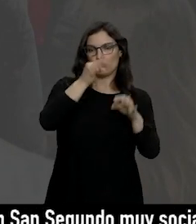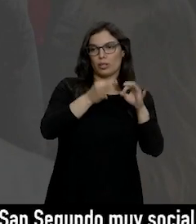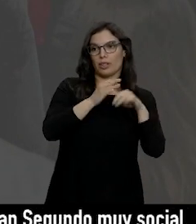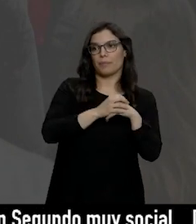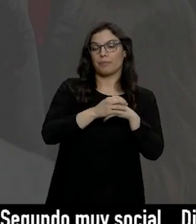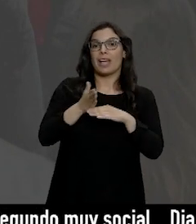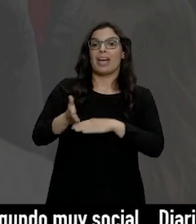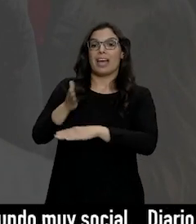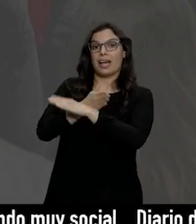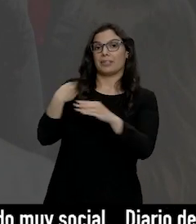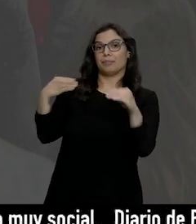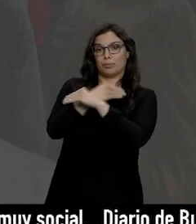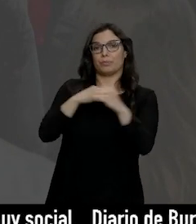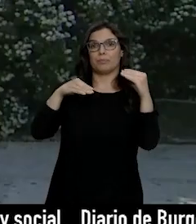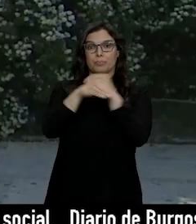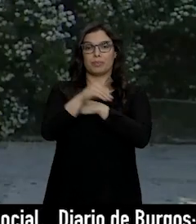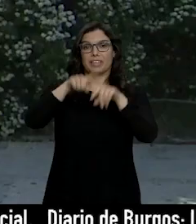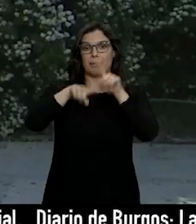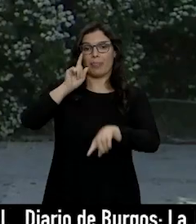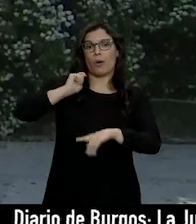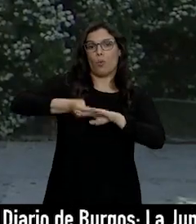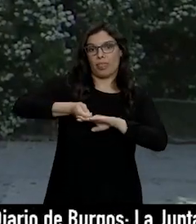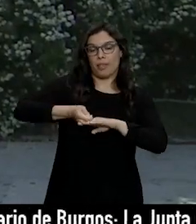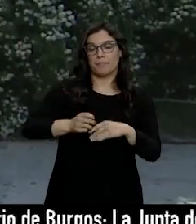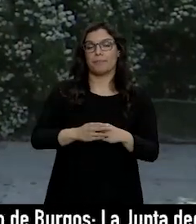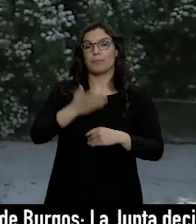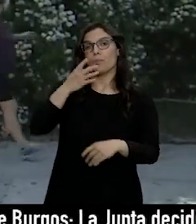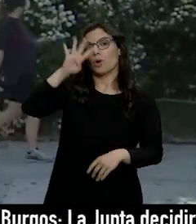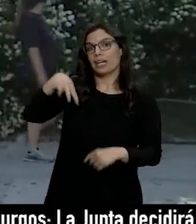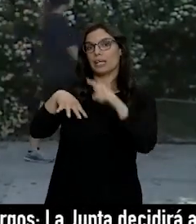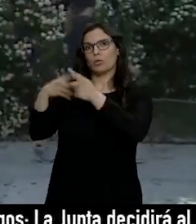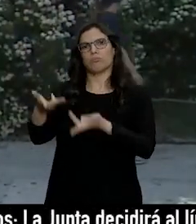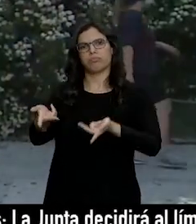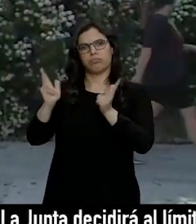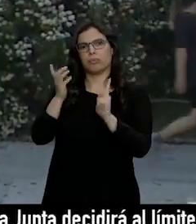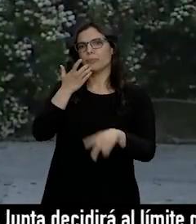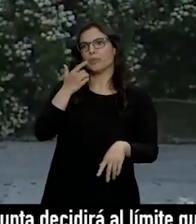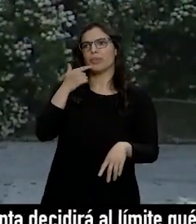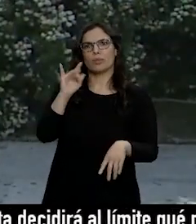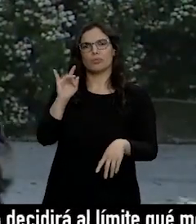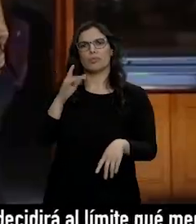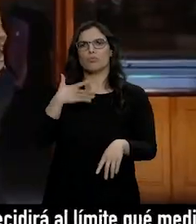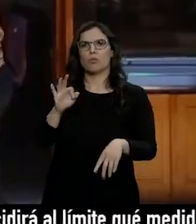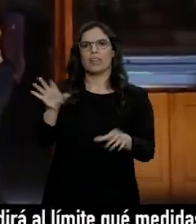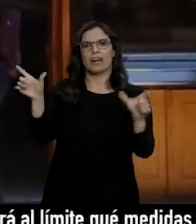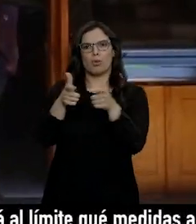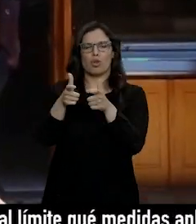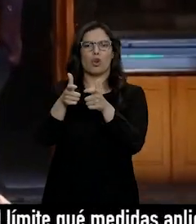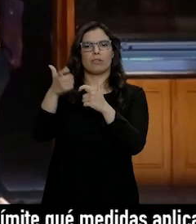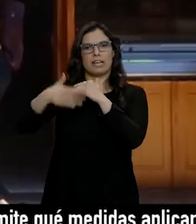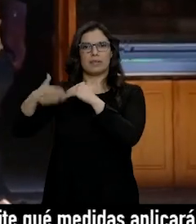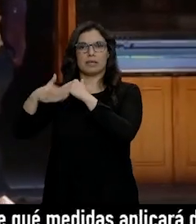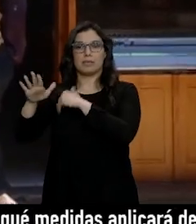decisiones contrarias en uno y otro territorio. Mientras el de Cataluña sí permitió fijar, por ejemplo, un número para las reuniones,